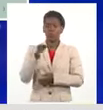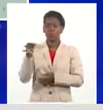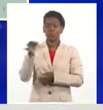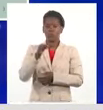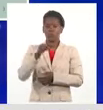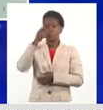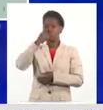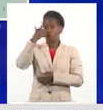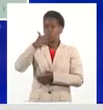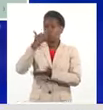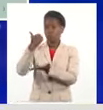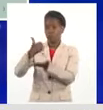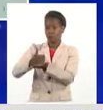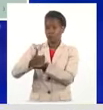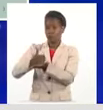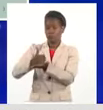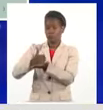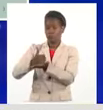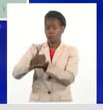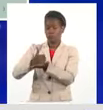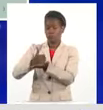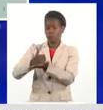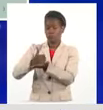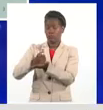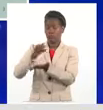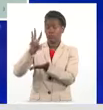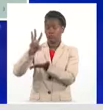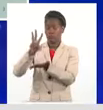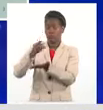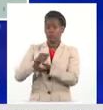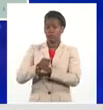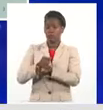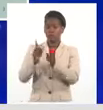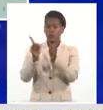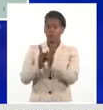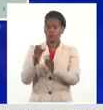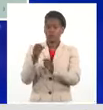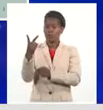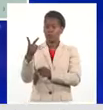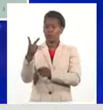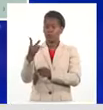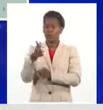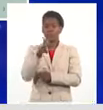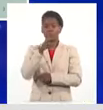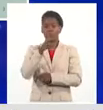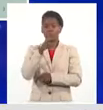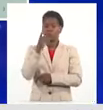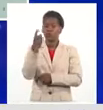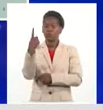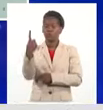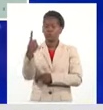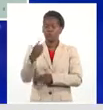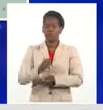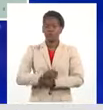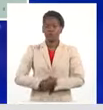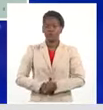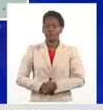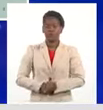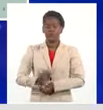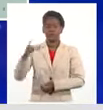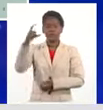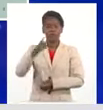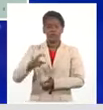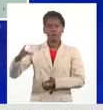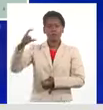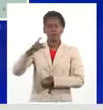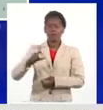de Ávila 3, Venezuela 2 y Ciro Redondo 1. En Camagüey se diagnostican 5